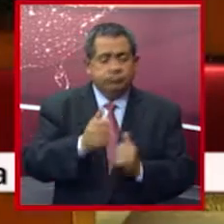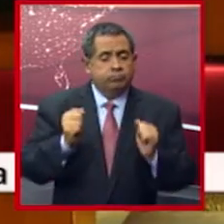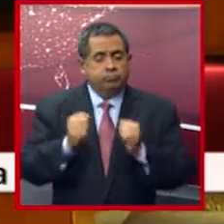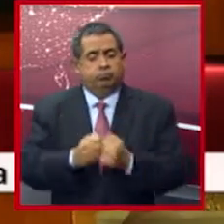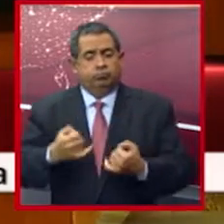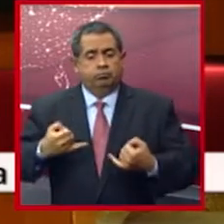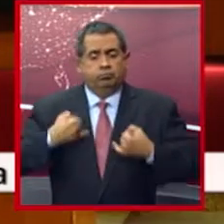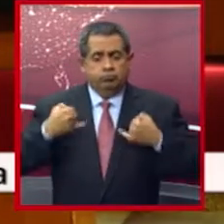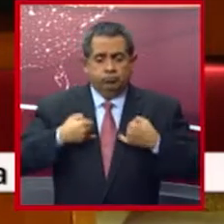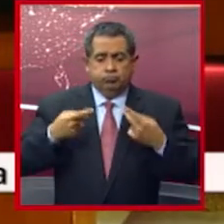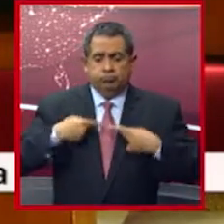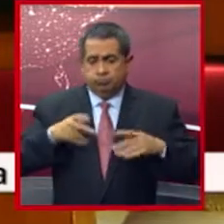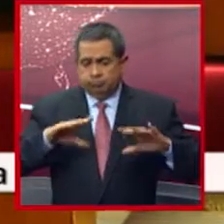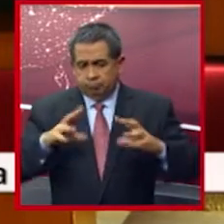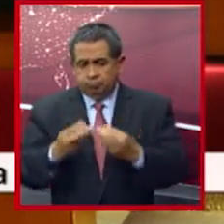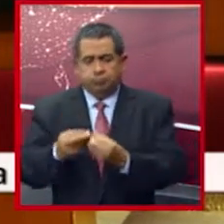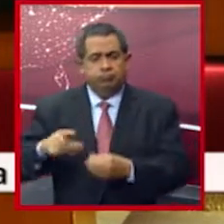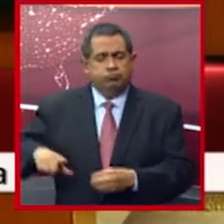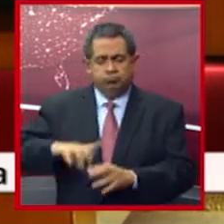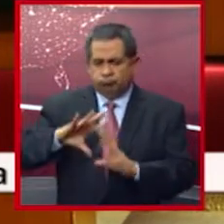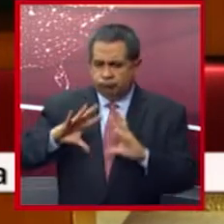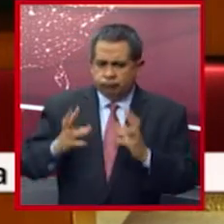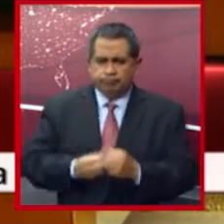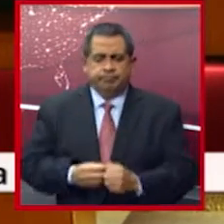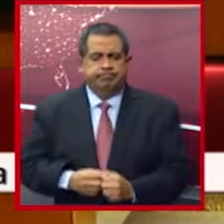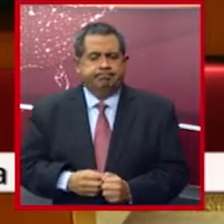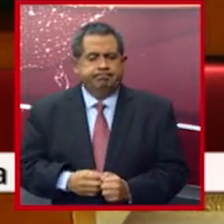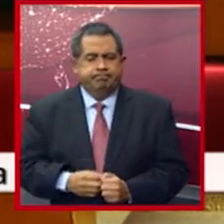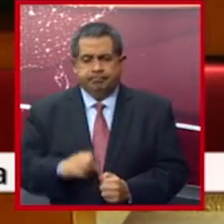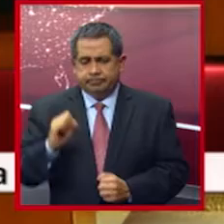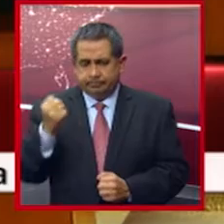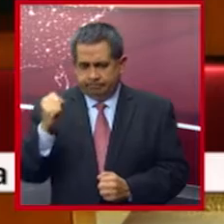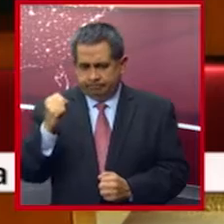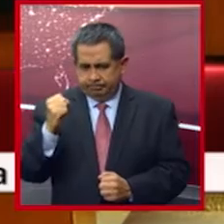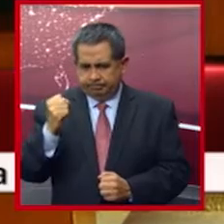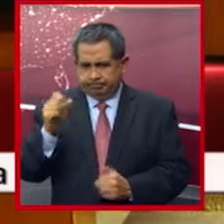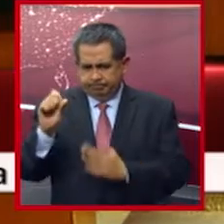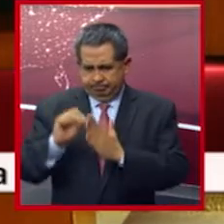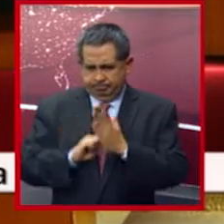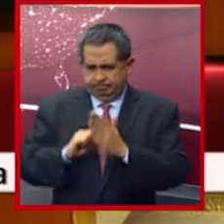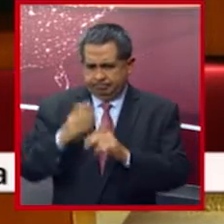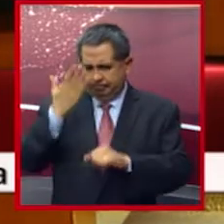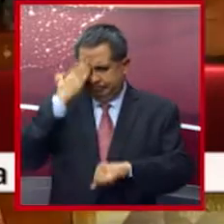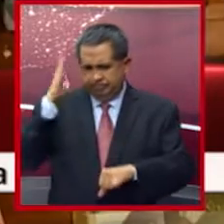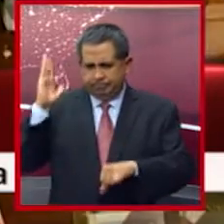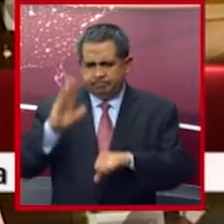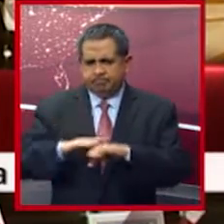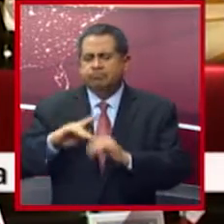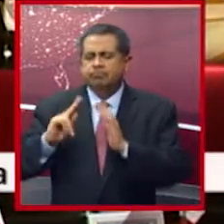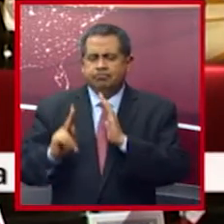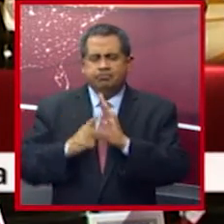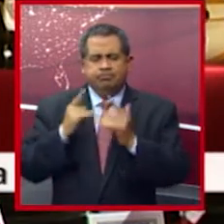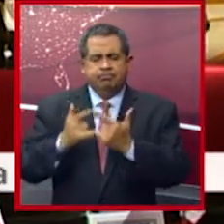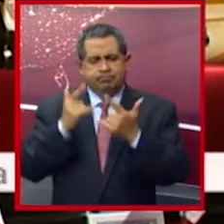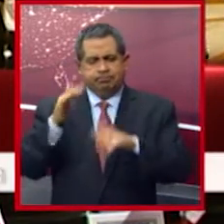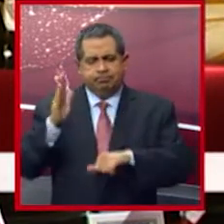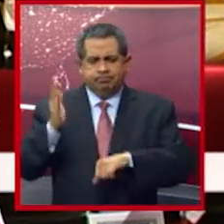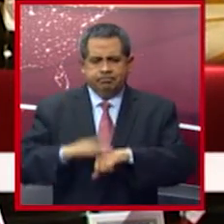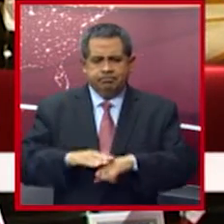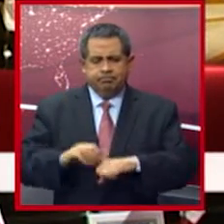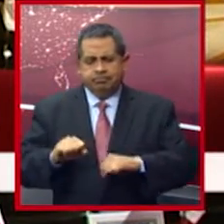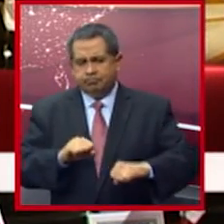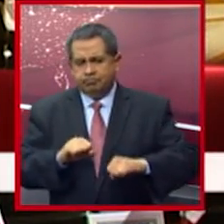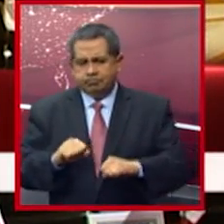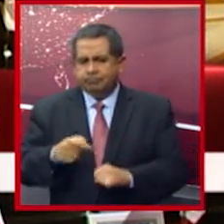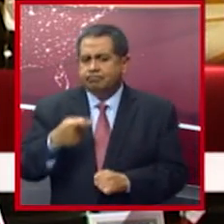sociedad civil y el gobierno. Septiembre volverá a quedar marcado en la memoria de nuestro país por los sismos, pero